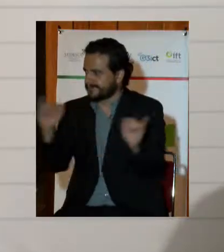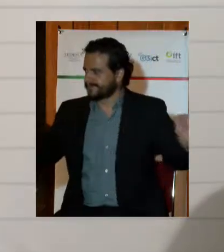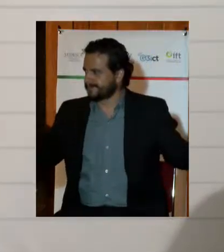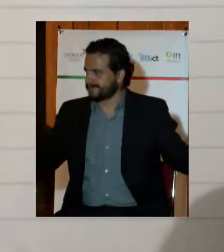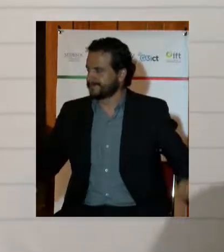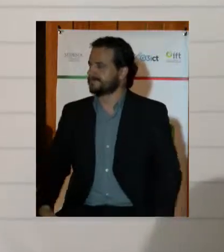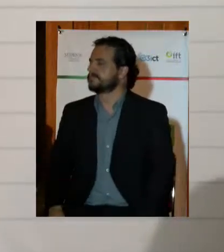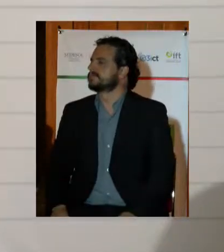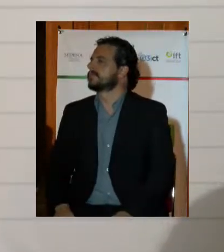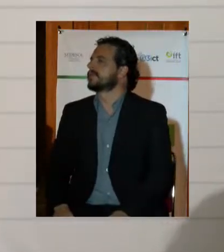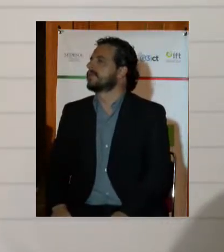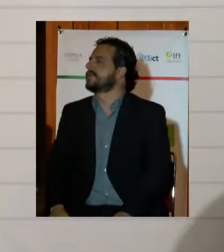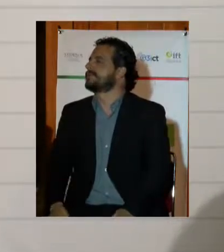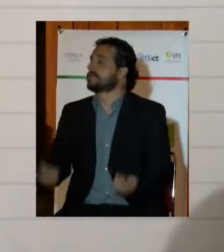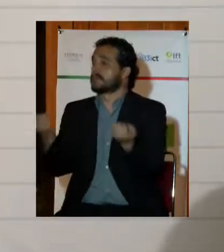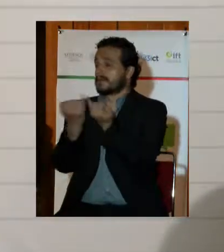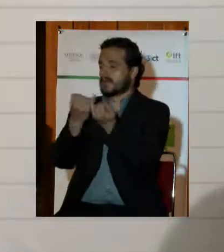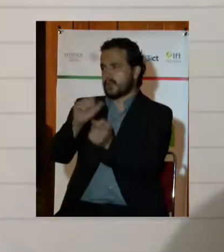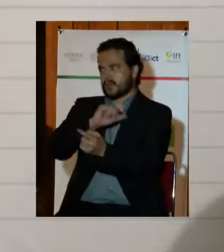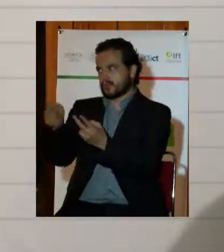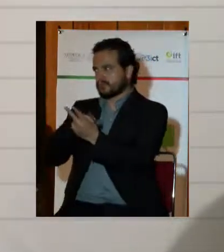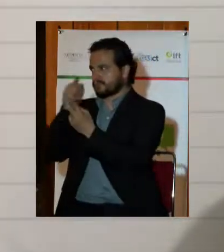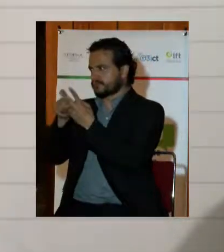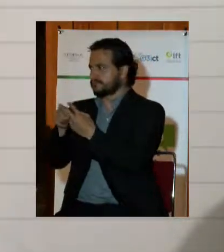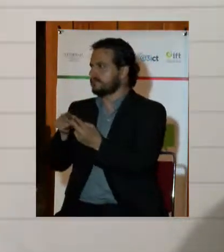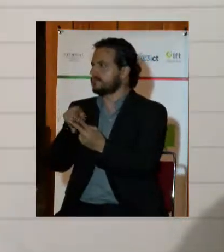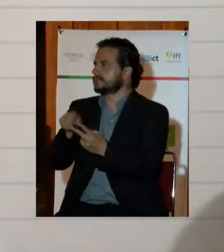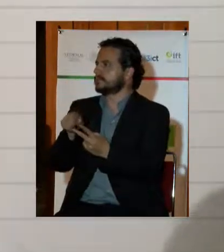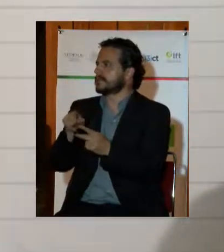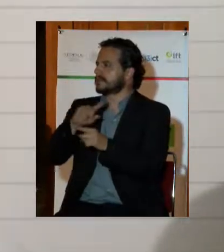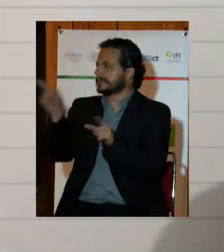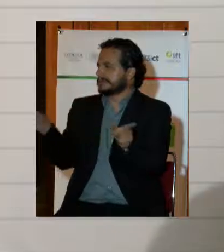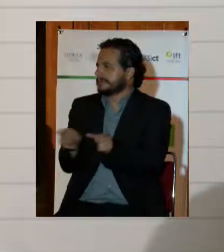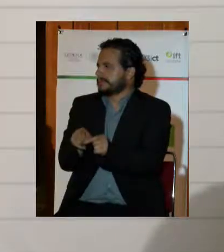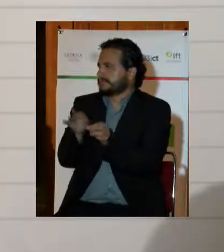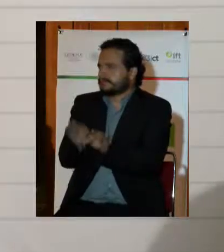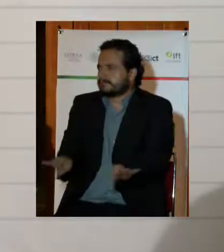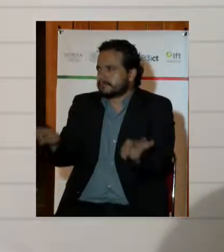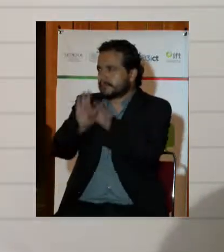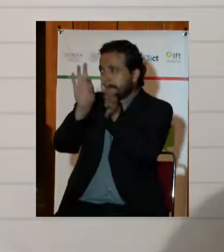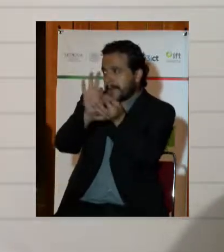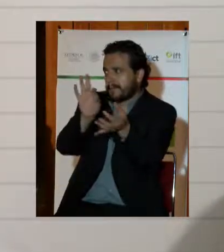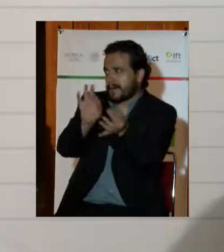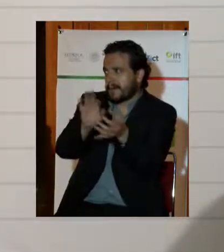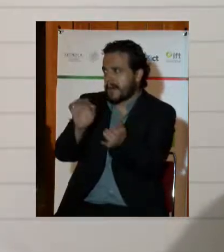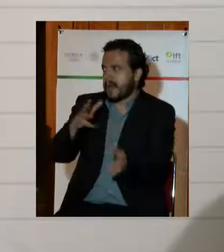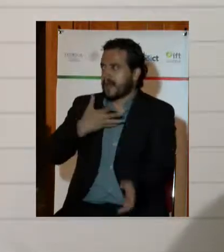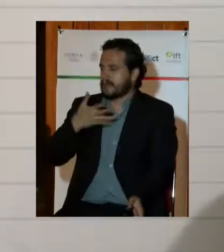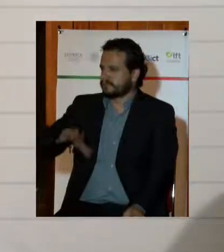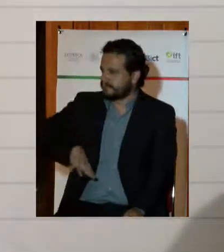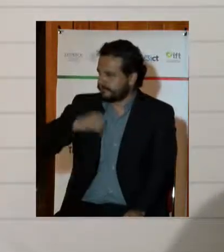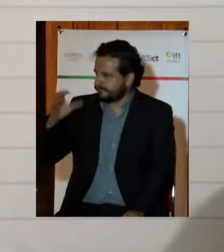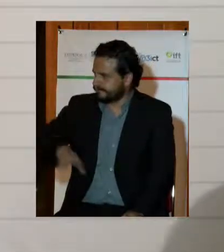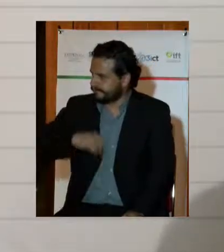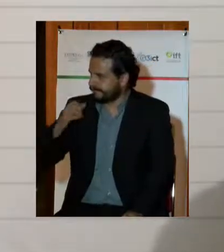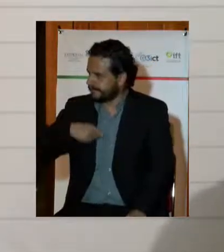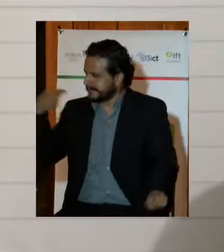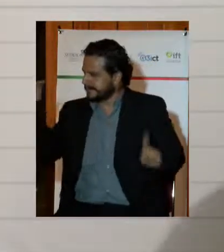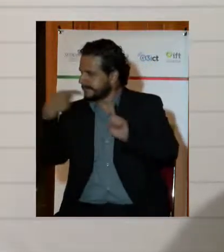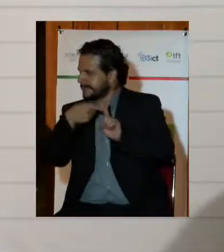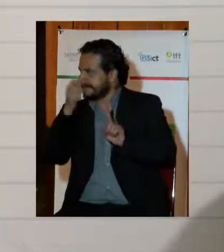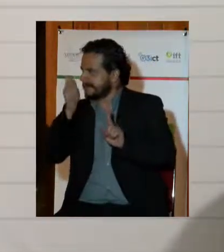Por otra parte, quisiera compartir de manera muy breve algunos otros esfuerzos que nuestra empresa ha hecho para avanzar